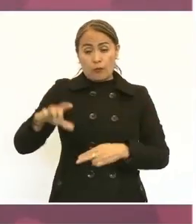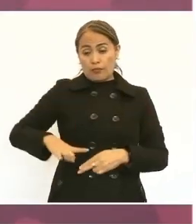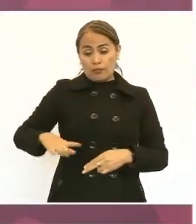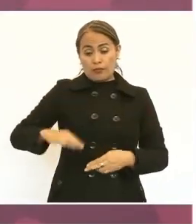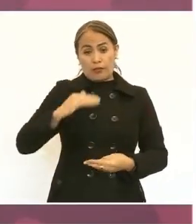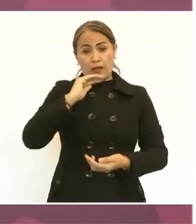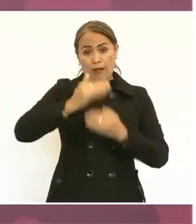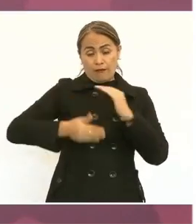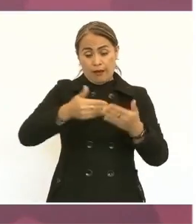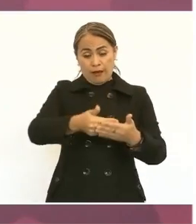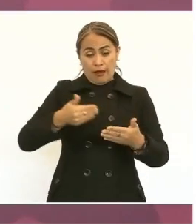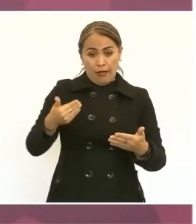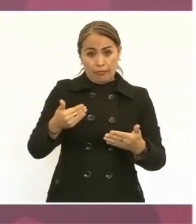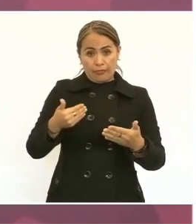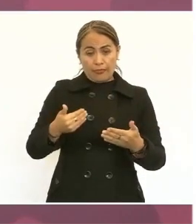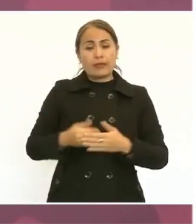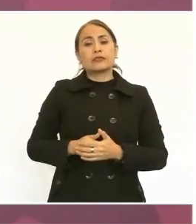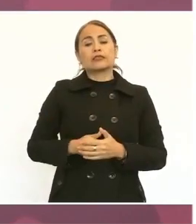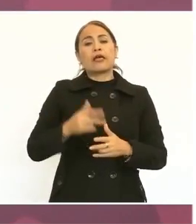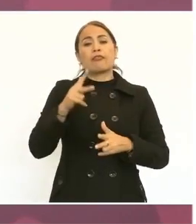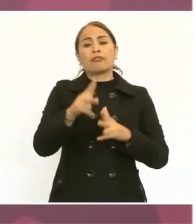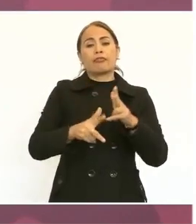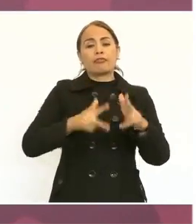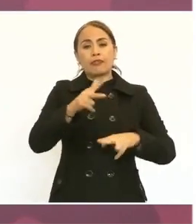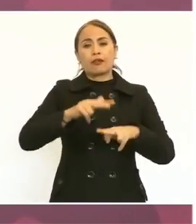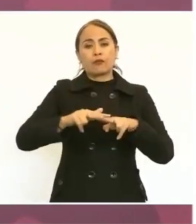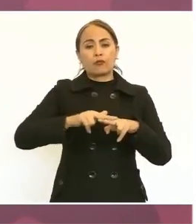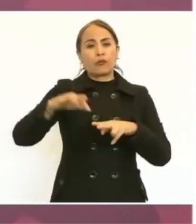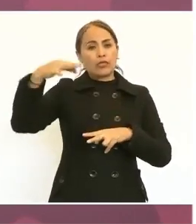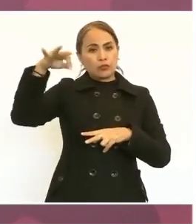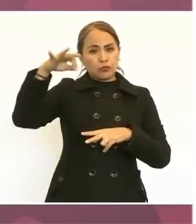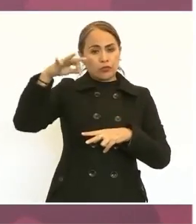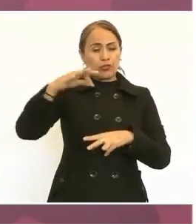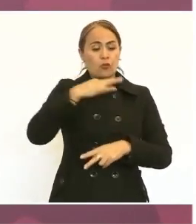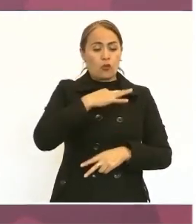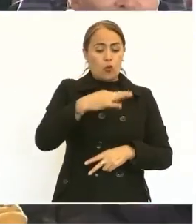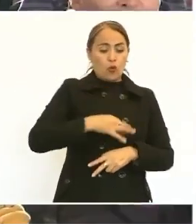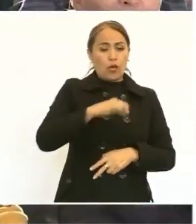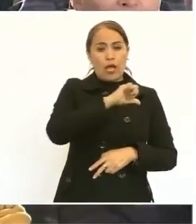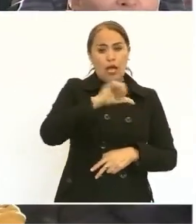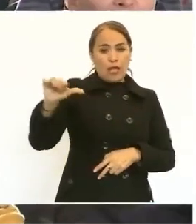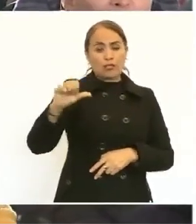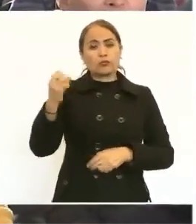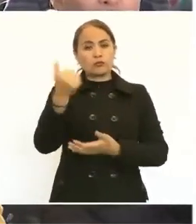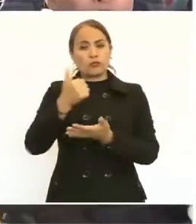todo el tren insurgente de Toluca a la Ciudad de México.